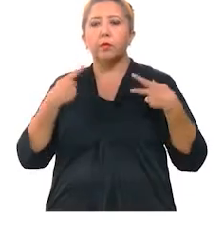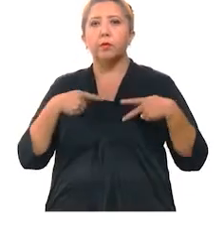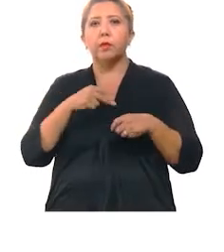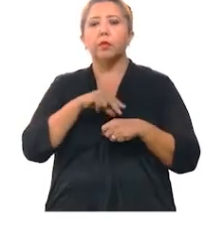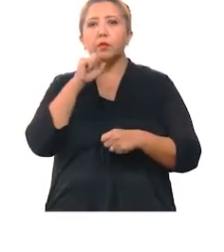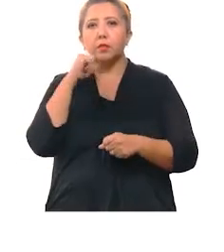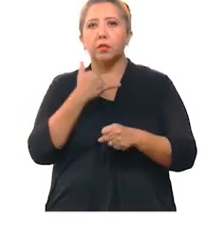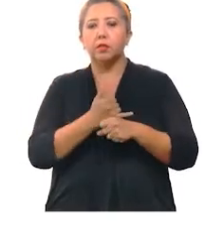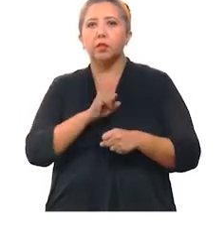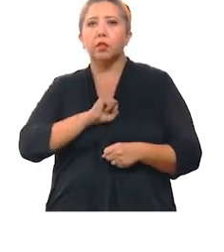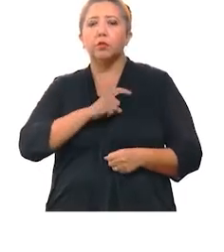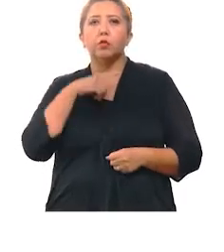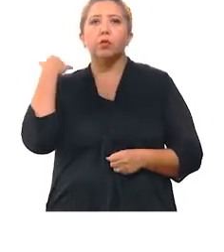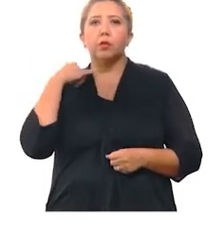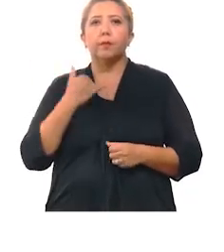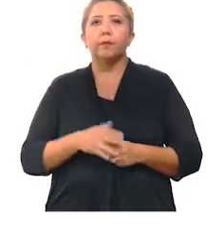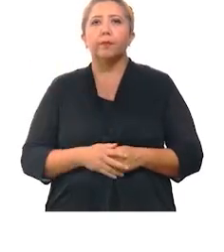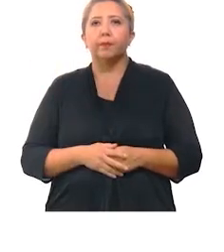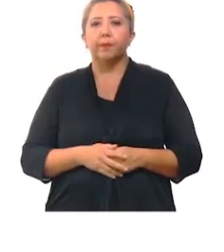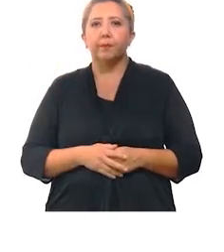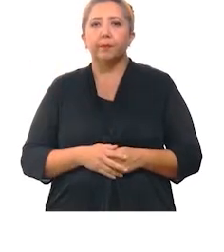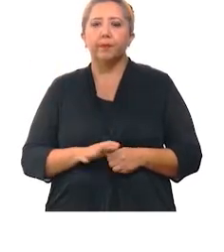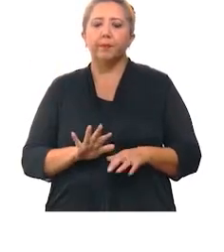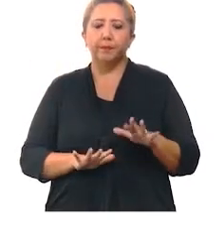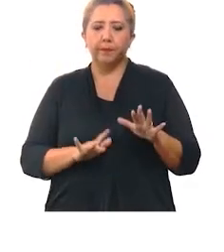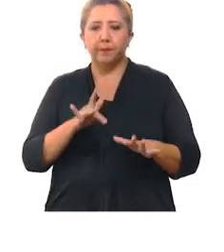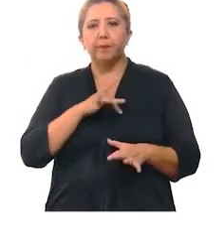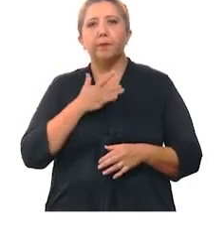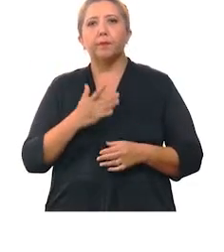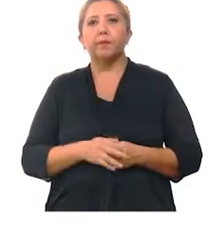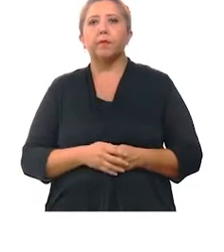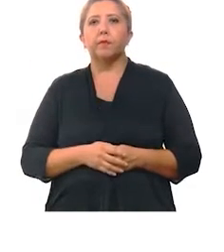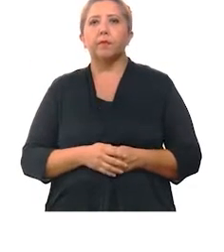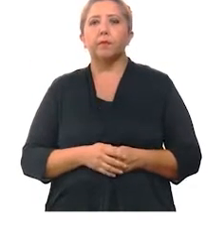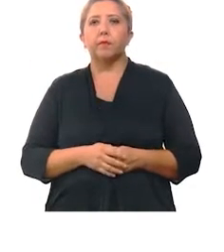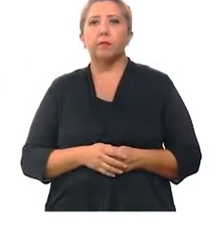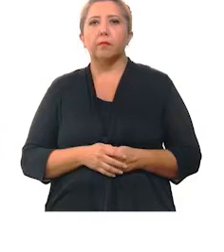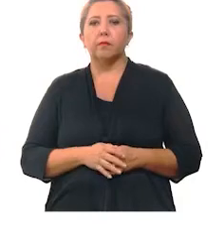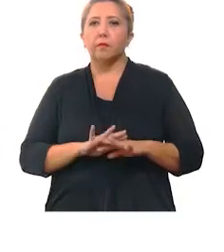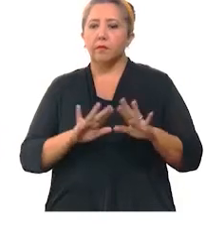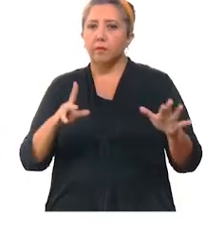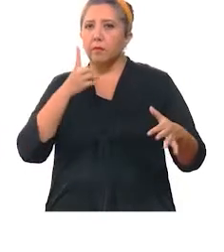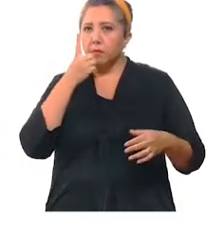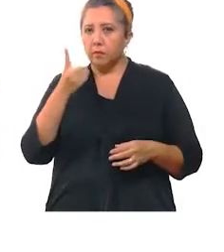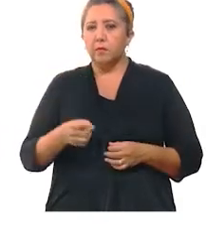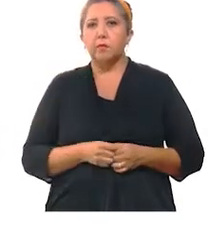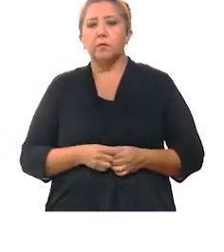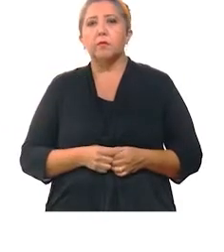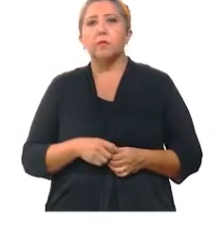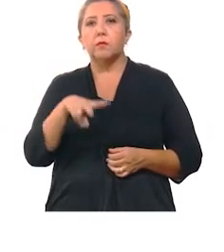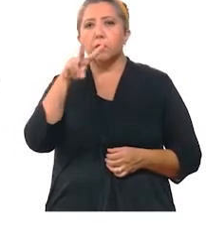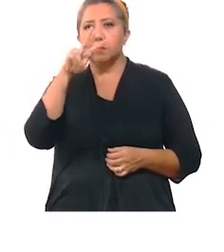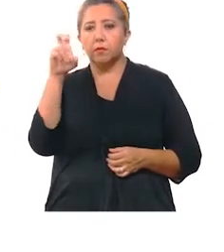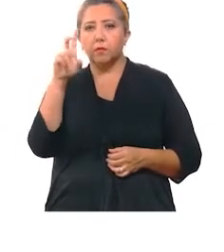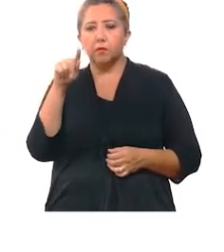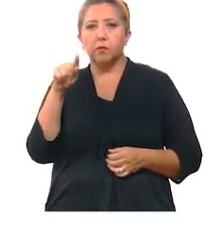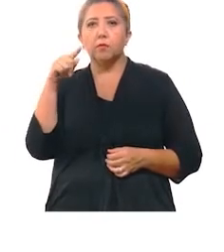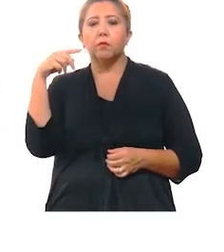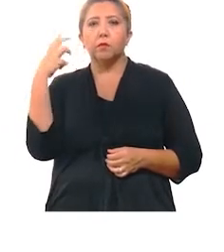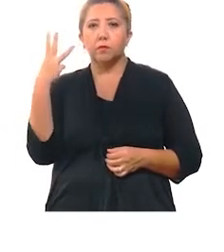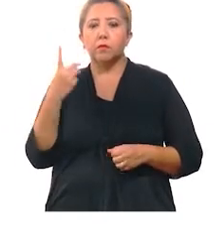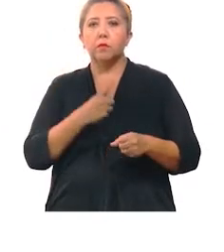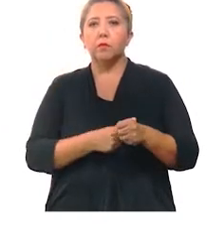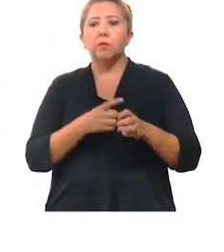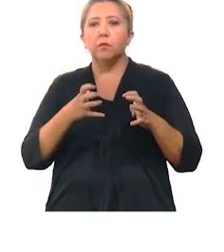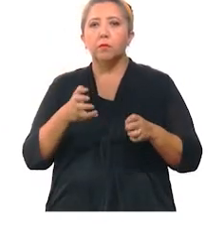por personal médico de los servicios de salud de Yucatán. Presentan síntomas leves. Como ya se mencionó, 273 de los